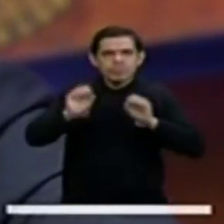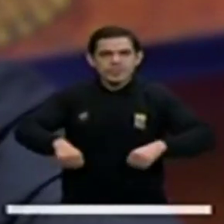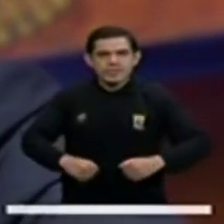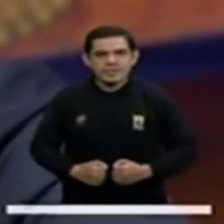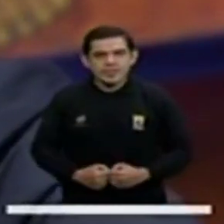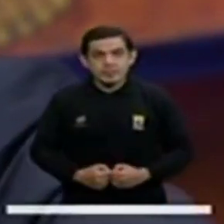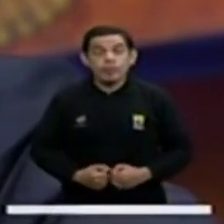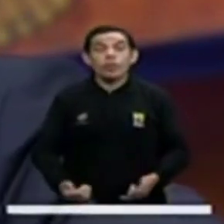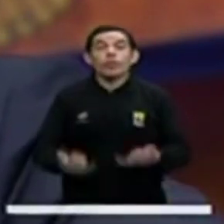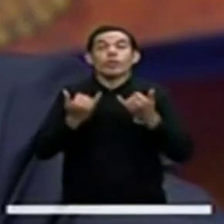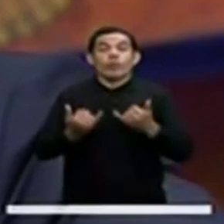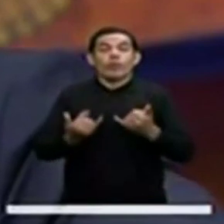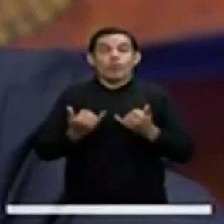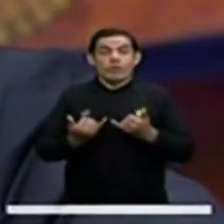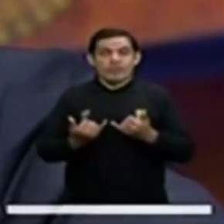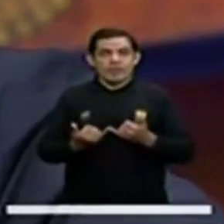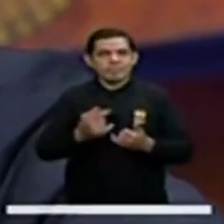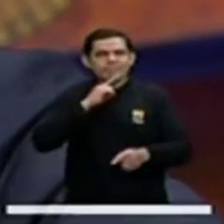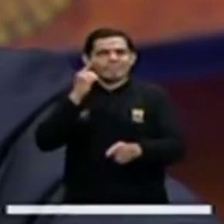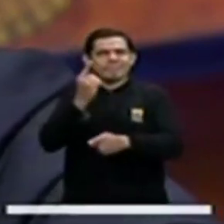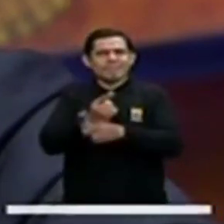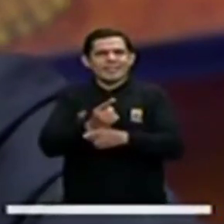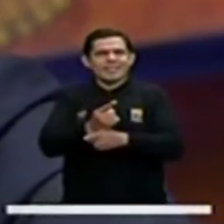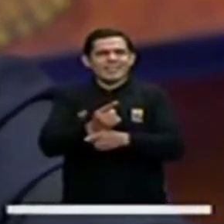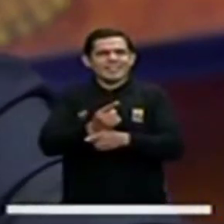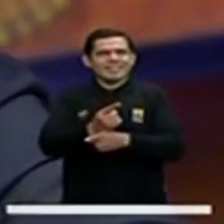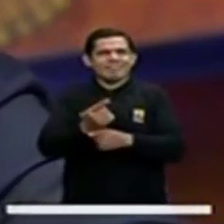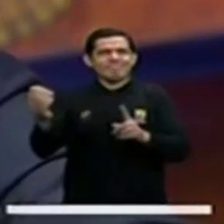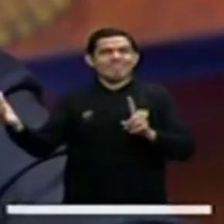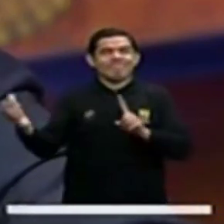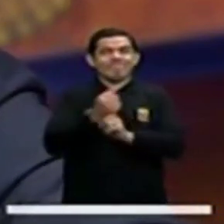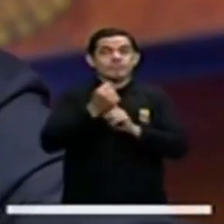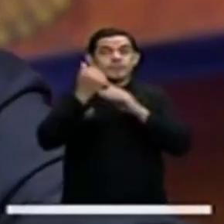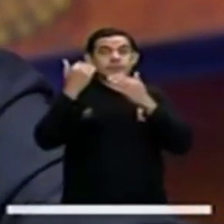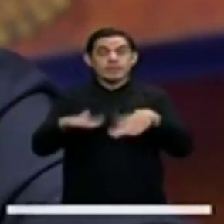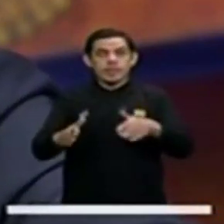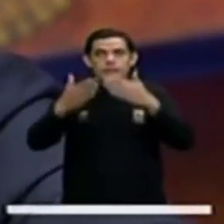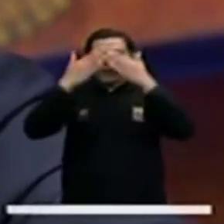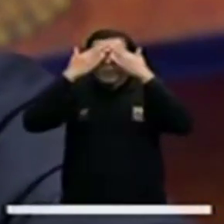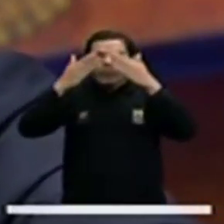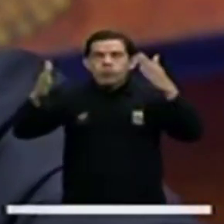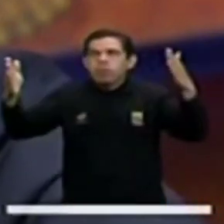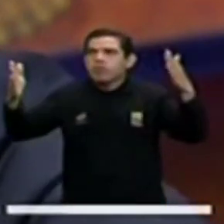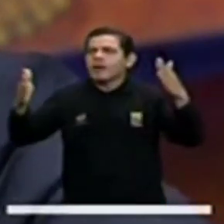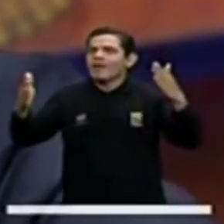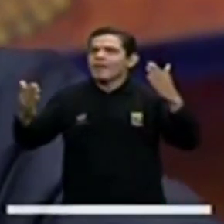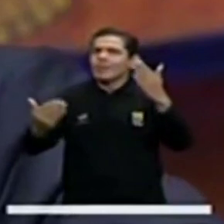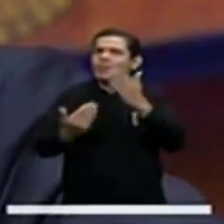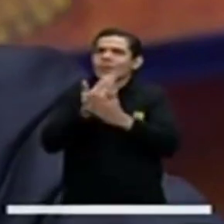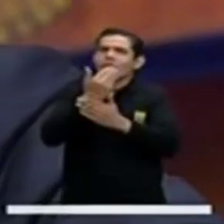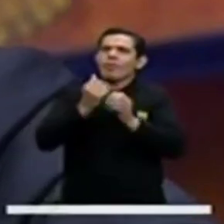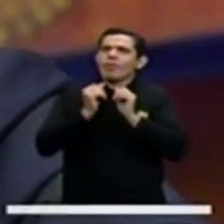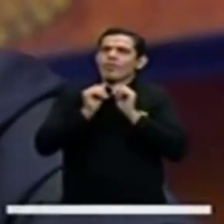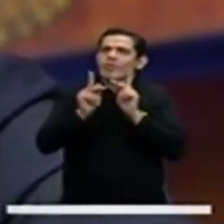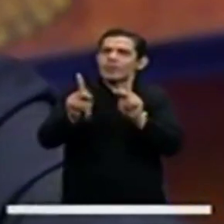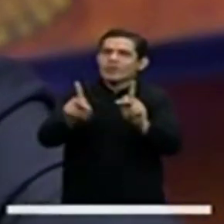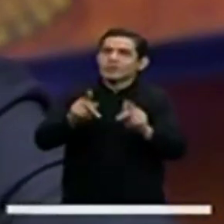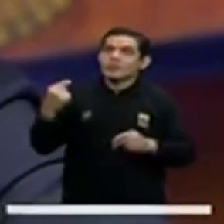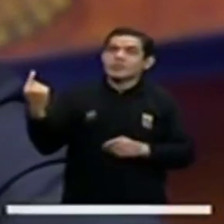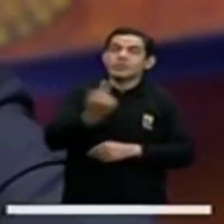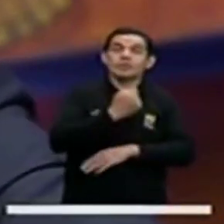Hoy es una realidad concreta que abre un mundo nuevo de posibilidades y oportunidades para nuestro